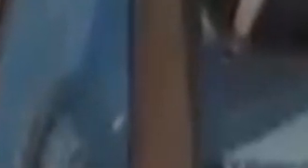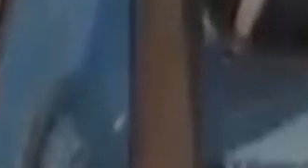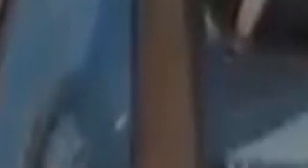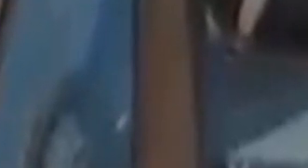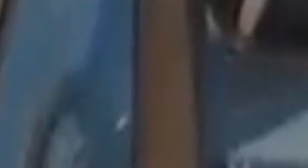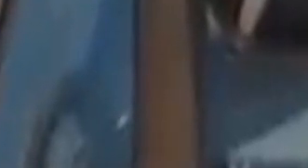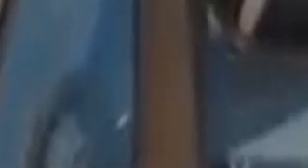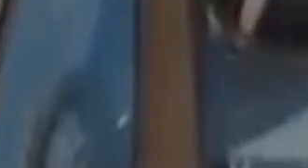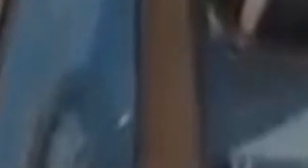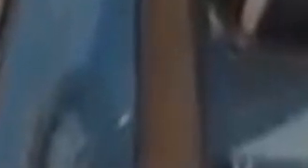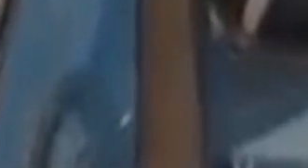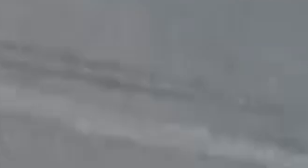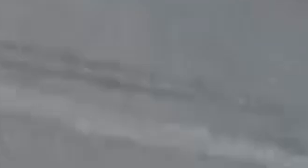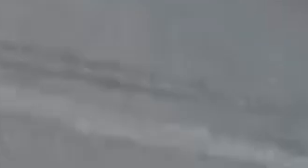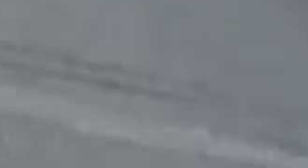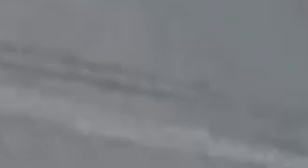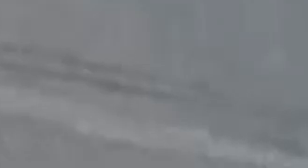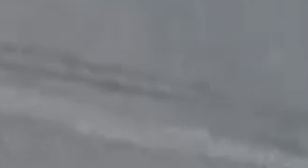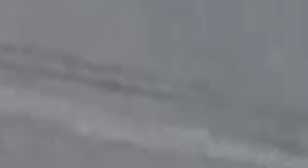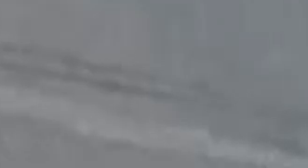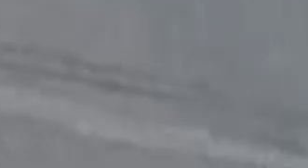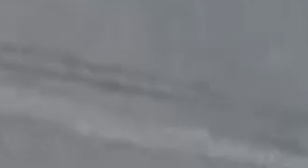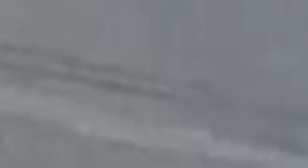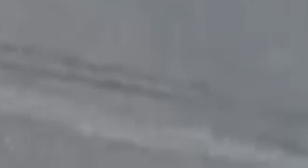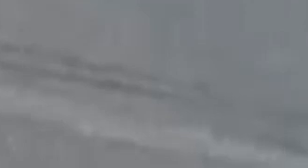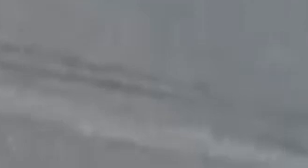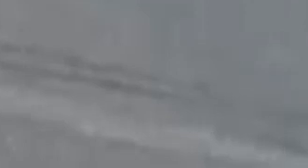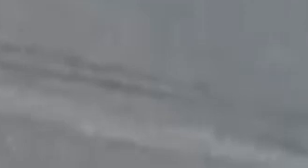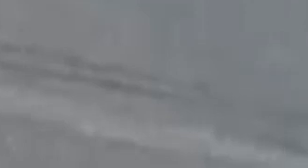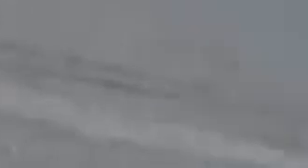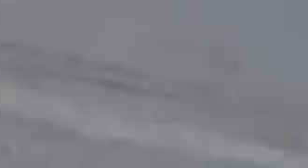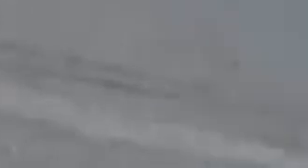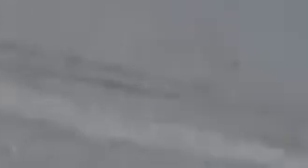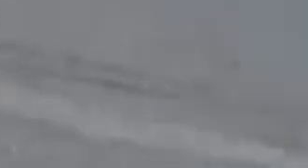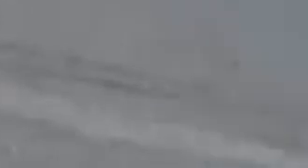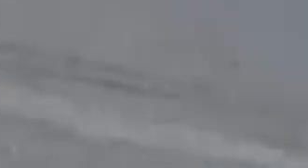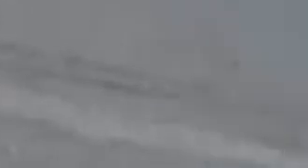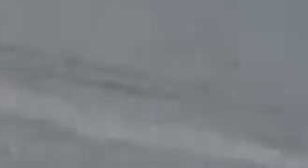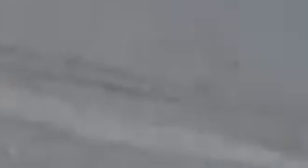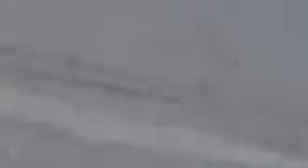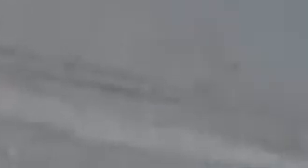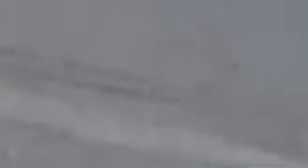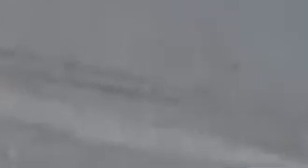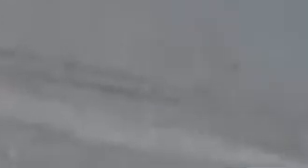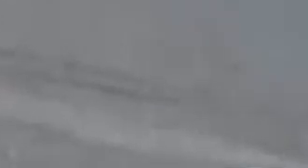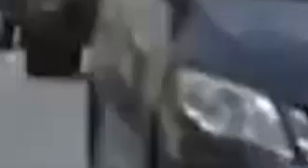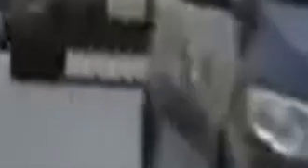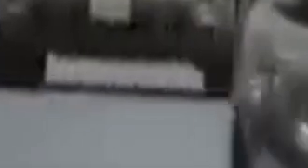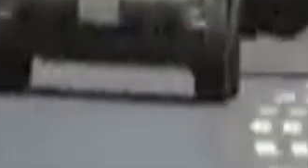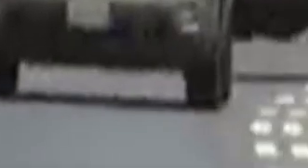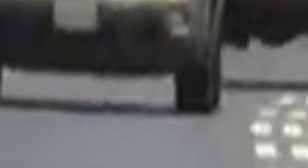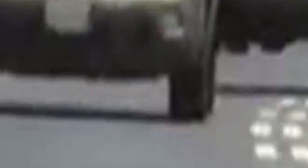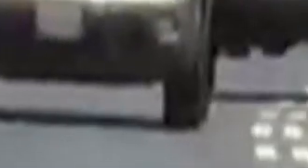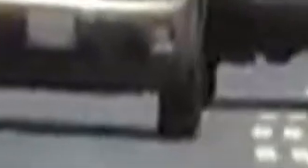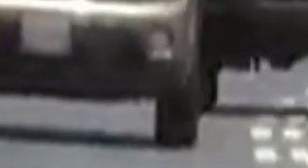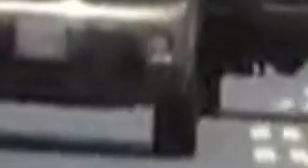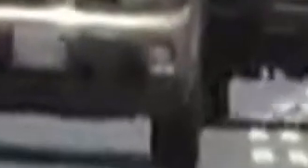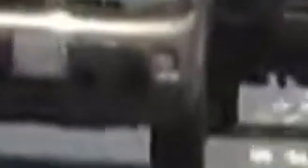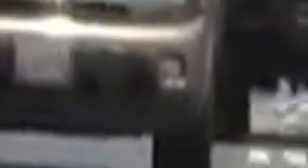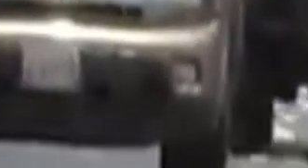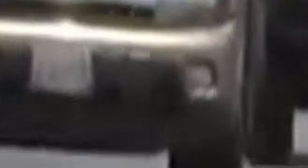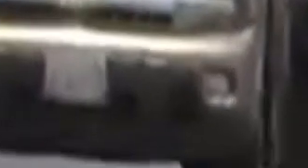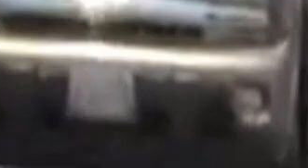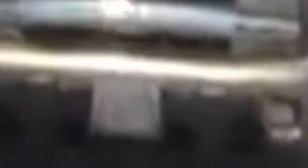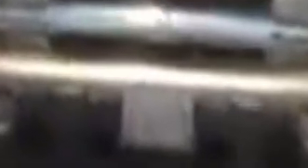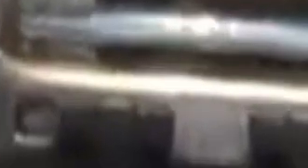señores de 3 y 4 días para poder así conseguir un poco de gasolina para sus vehículos o esta escasez se reproduce este mes si está afectando